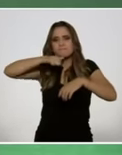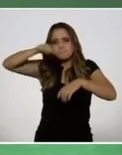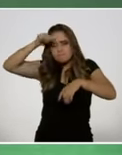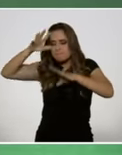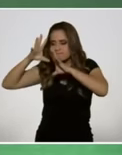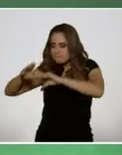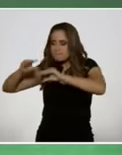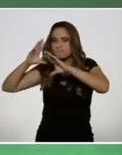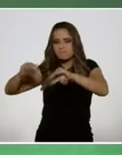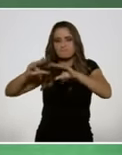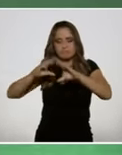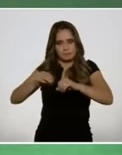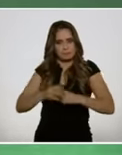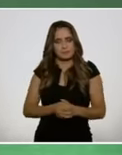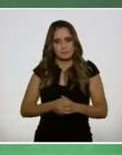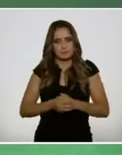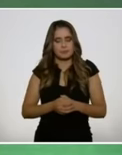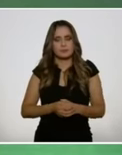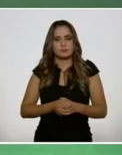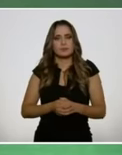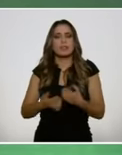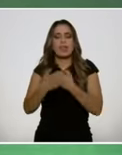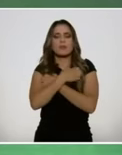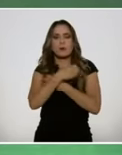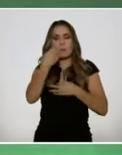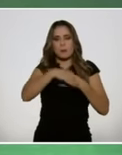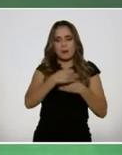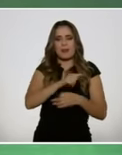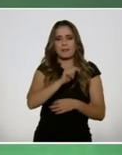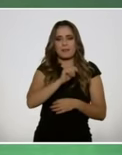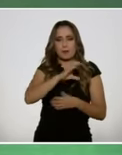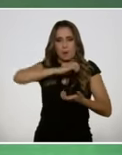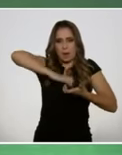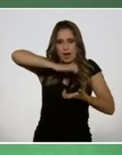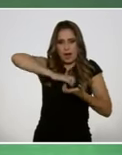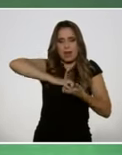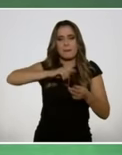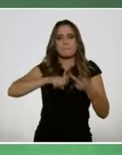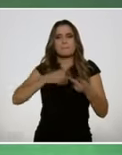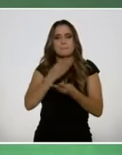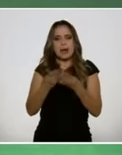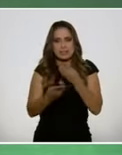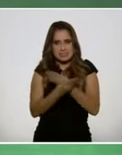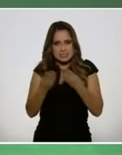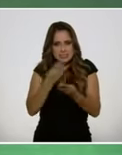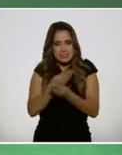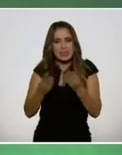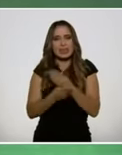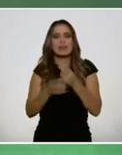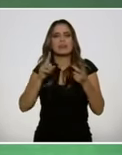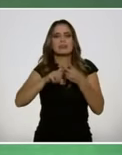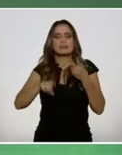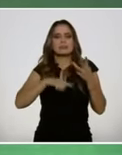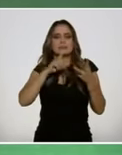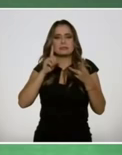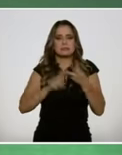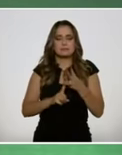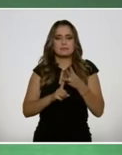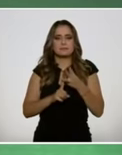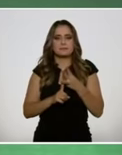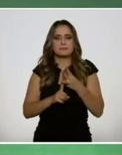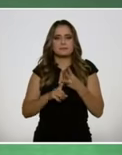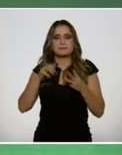de alfabetizados. El Colegio Nacional de Educación Profesional Técnica, CONALEP, Colegio de Bachilleres, la Dirección General de Educación Tecnológica e